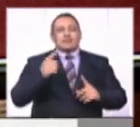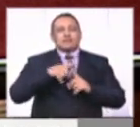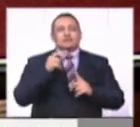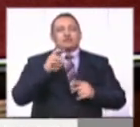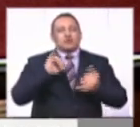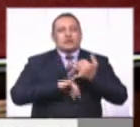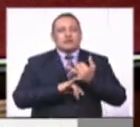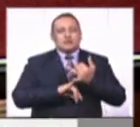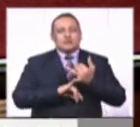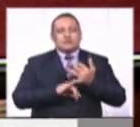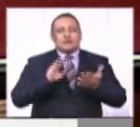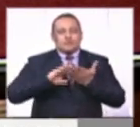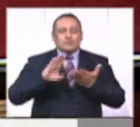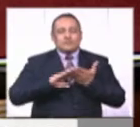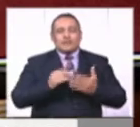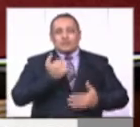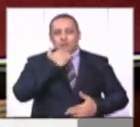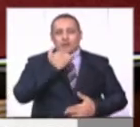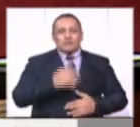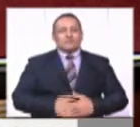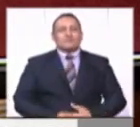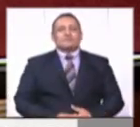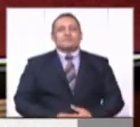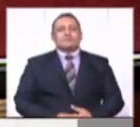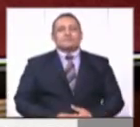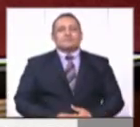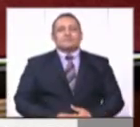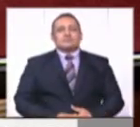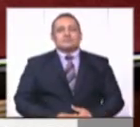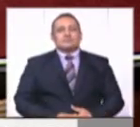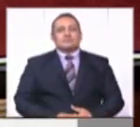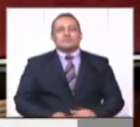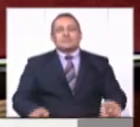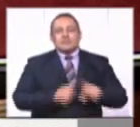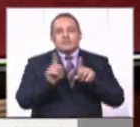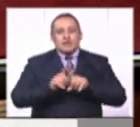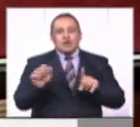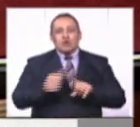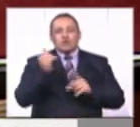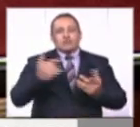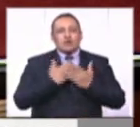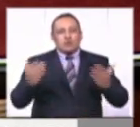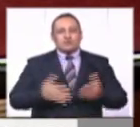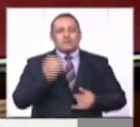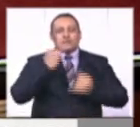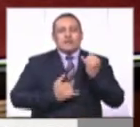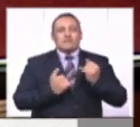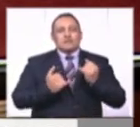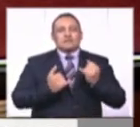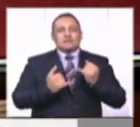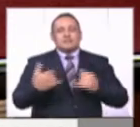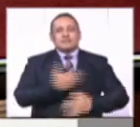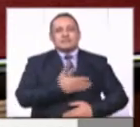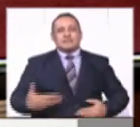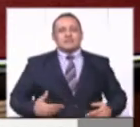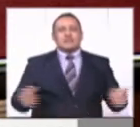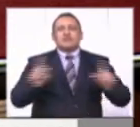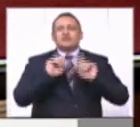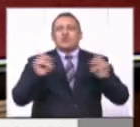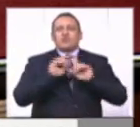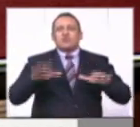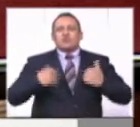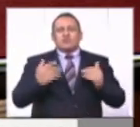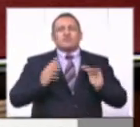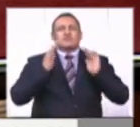Aníbal aní Este y otra cosa finalmente presidente no podemos